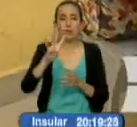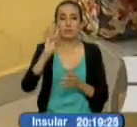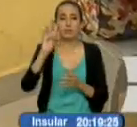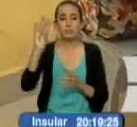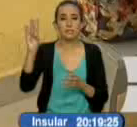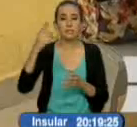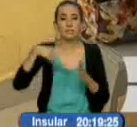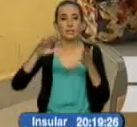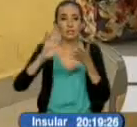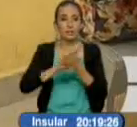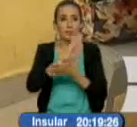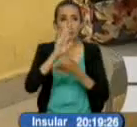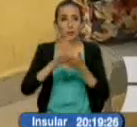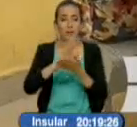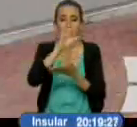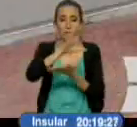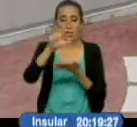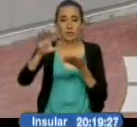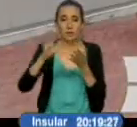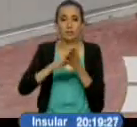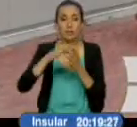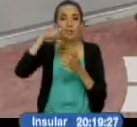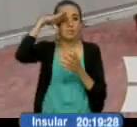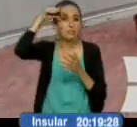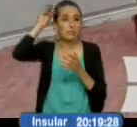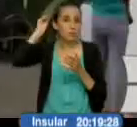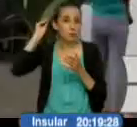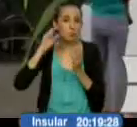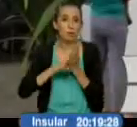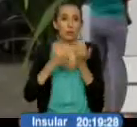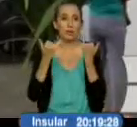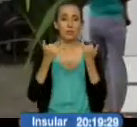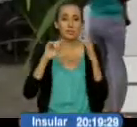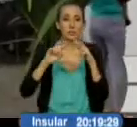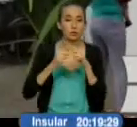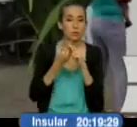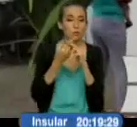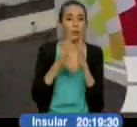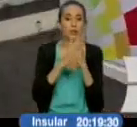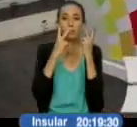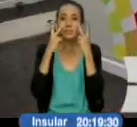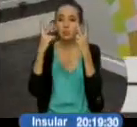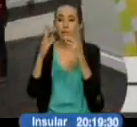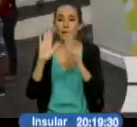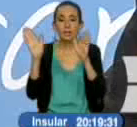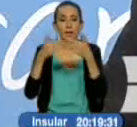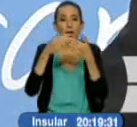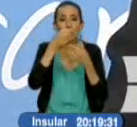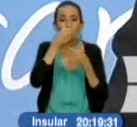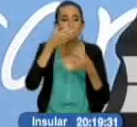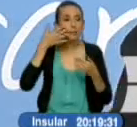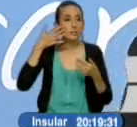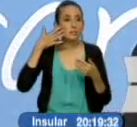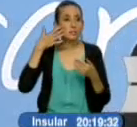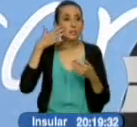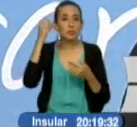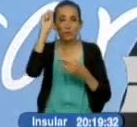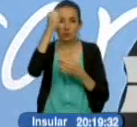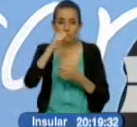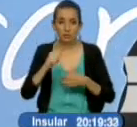la gran mayoría en la provincia de Chimborazo, los cuales serán corregidos previo al inicio del nuevo año lectivo en Sierra y Amazonía. Segundo mensaje,